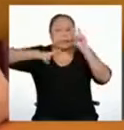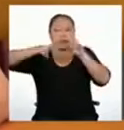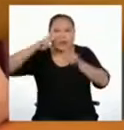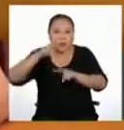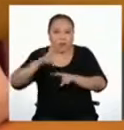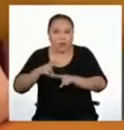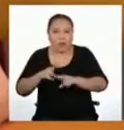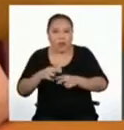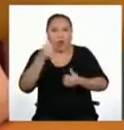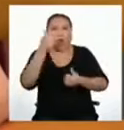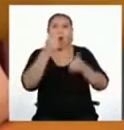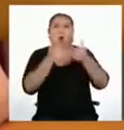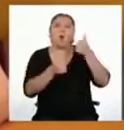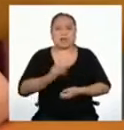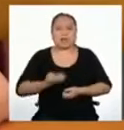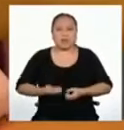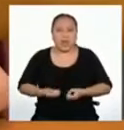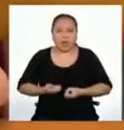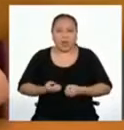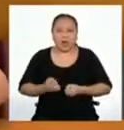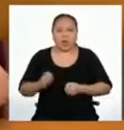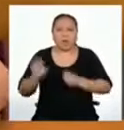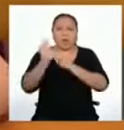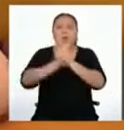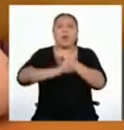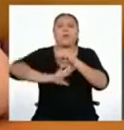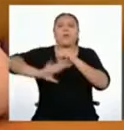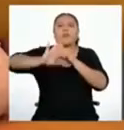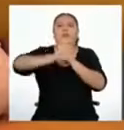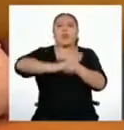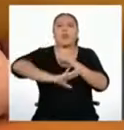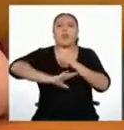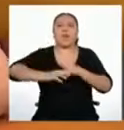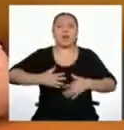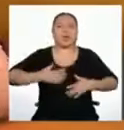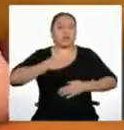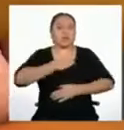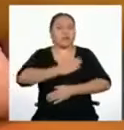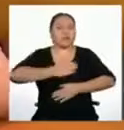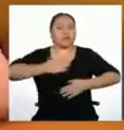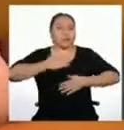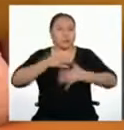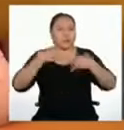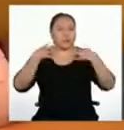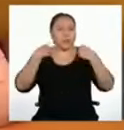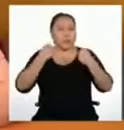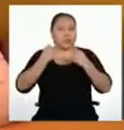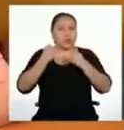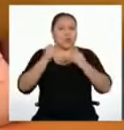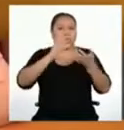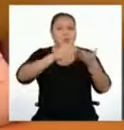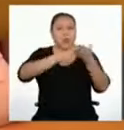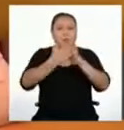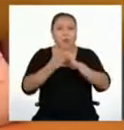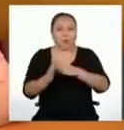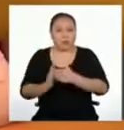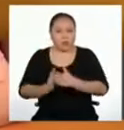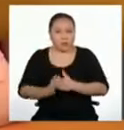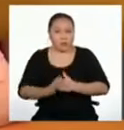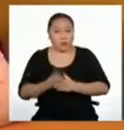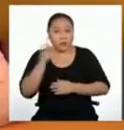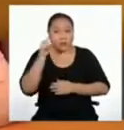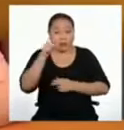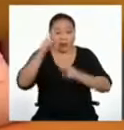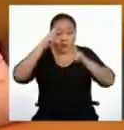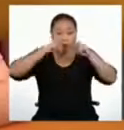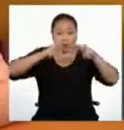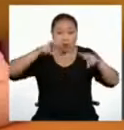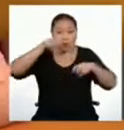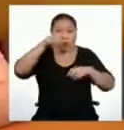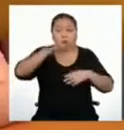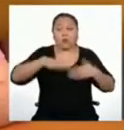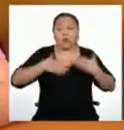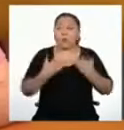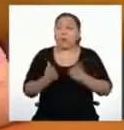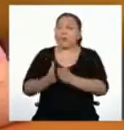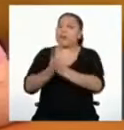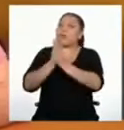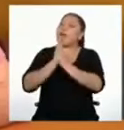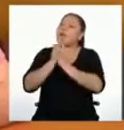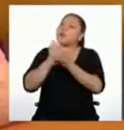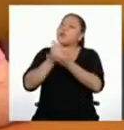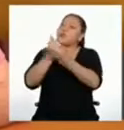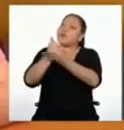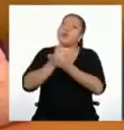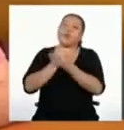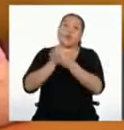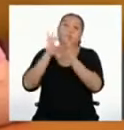identifiquemos cuáles fueron el bienestar de la población. Para hacer esta investigación, puedes pedir ayuda a tus padres